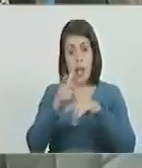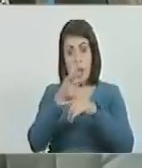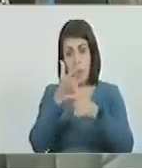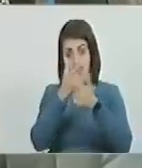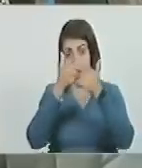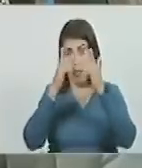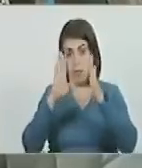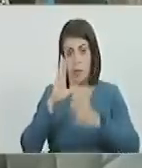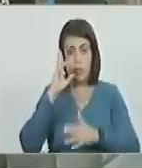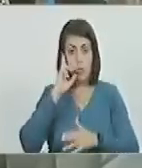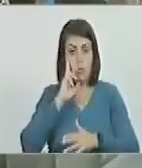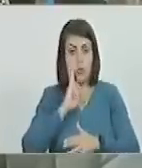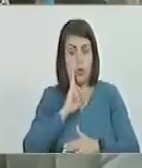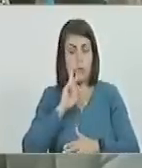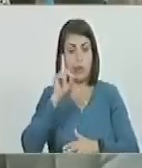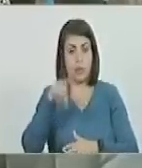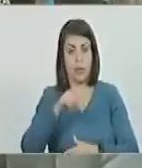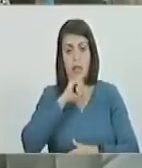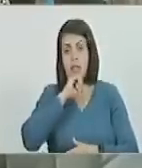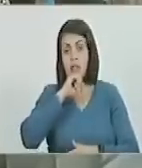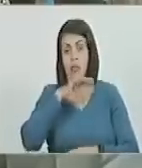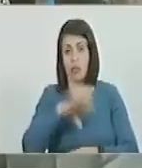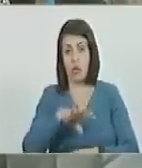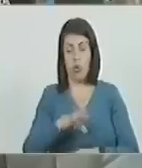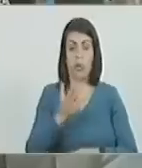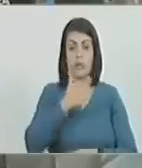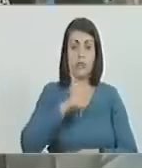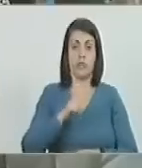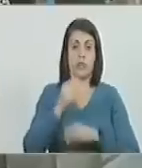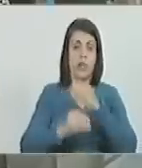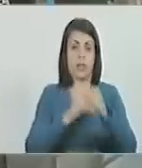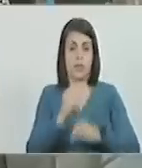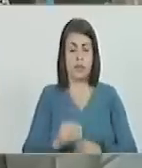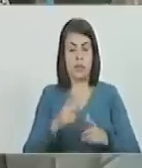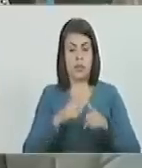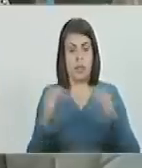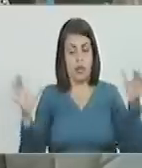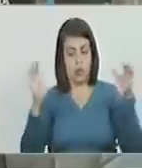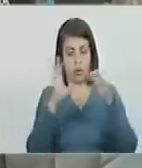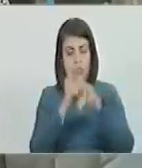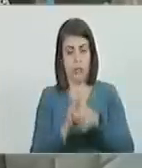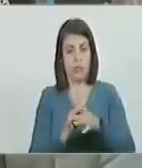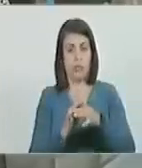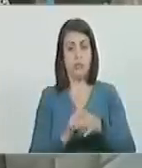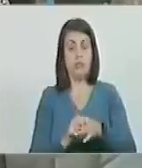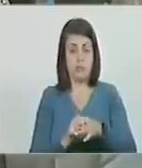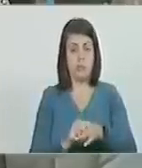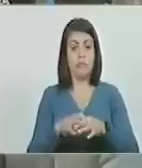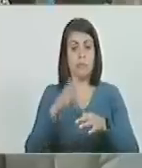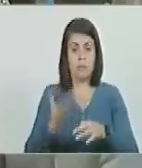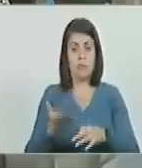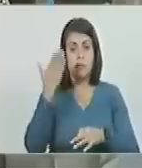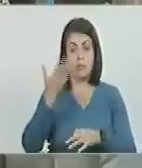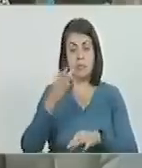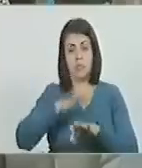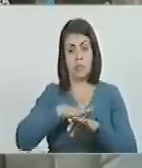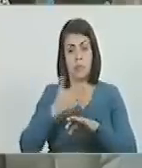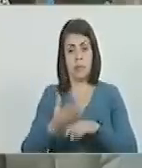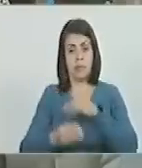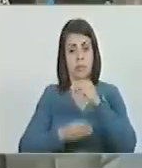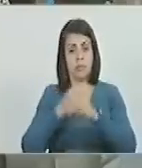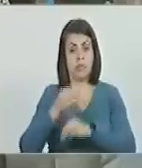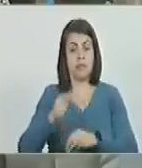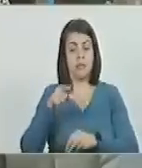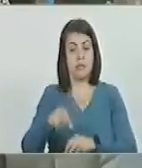libertador Simón Bolívar. Esa historia que nos marca, esa historia que nos une, pues es un papel importante que